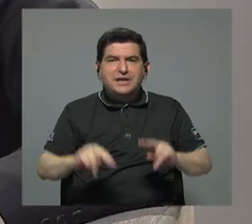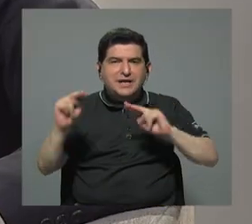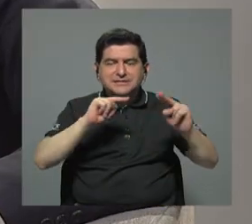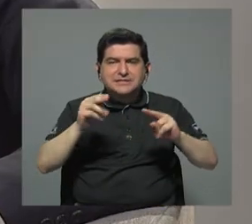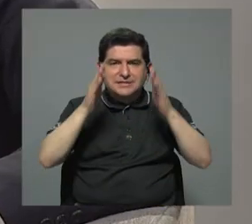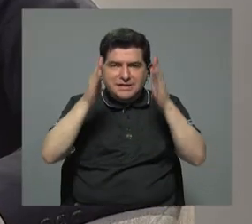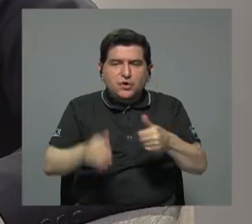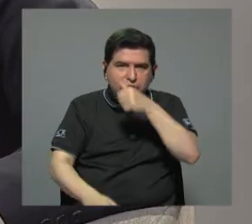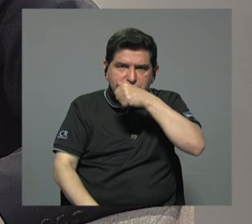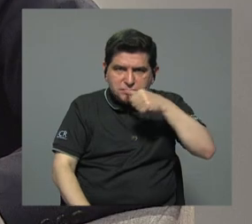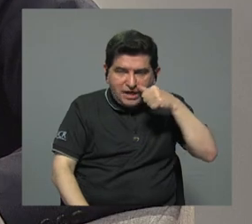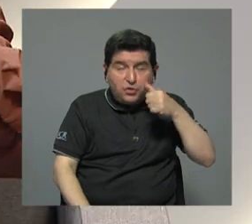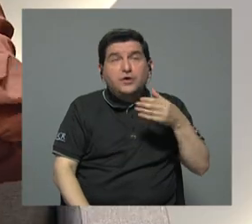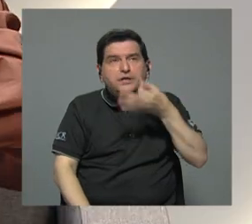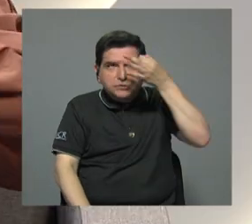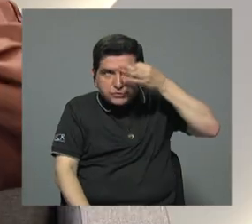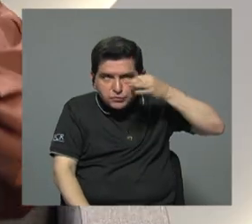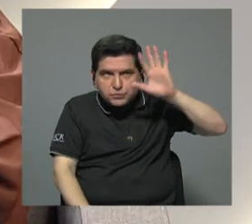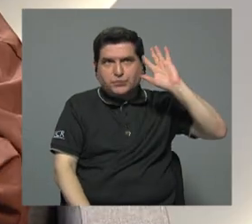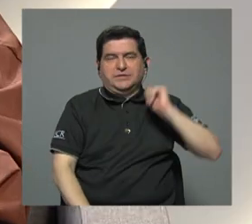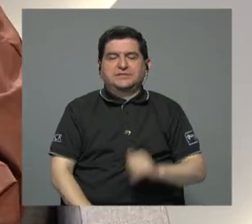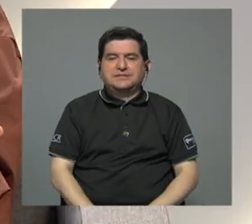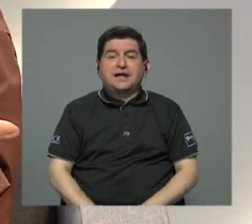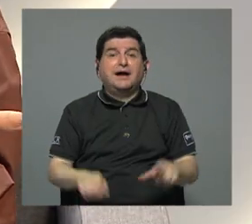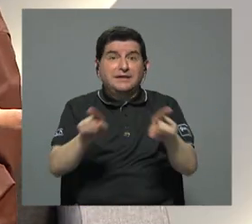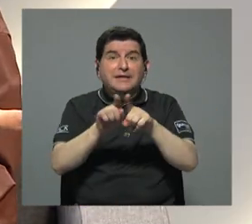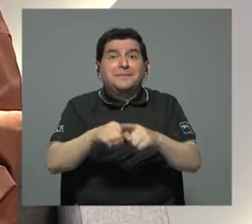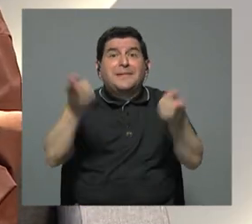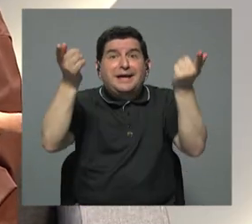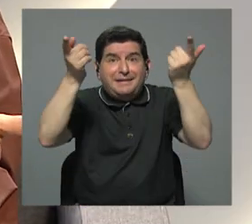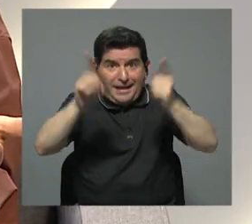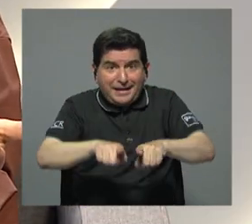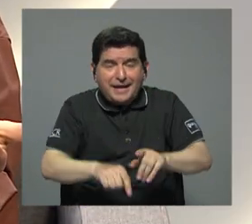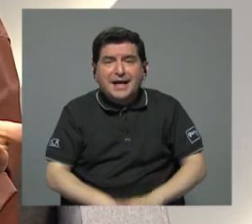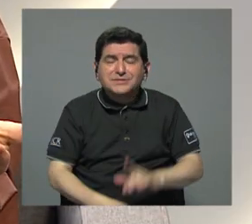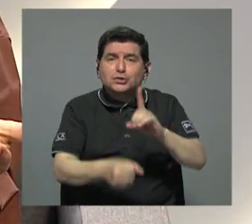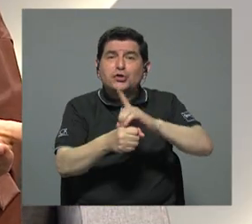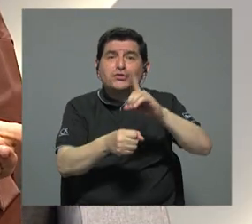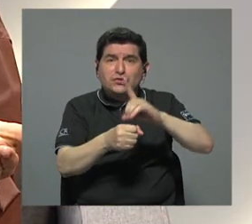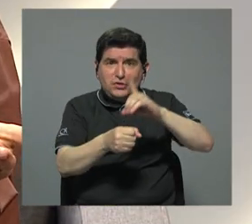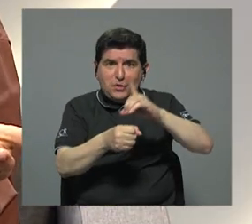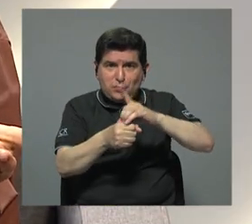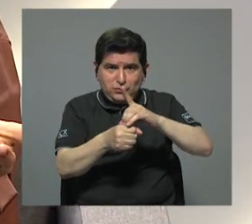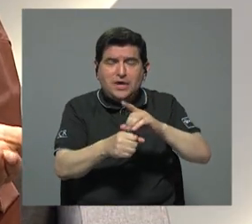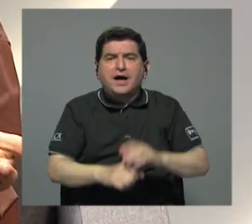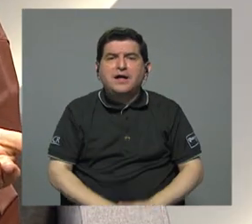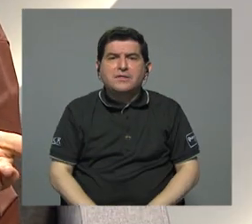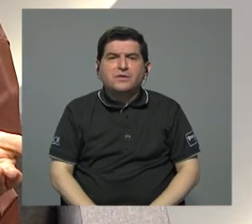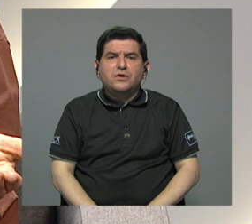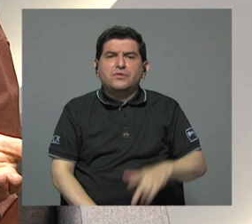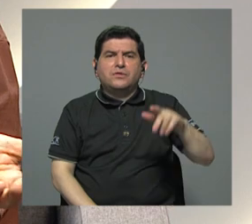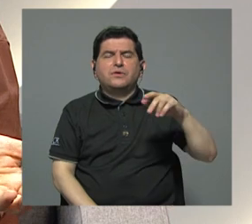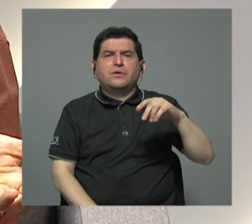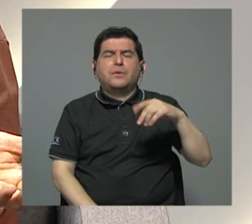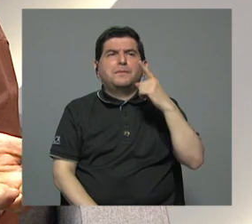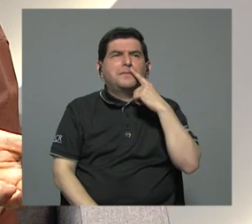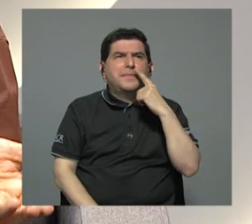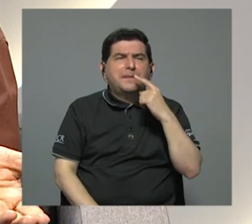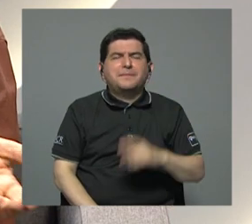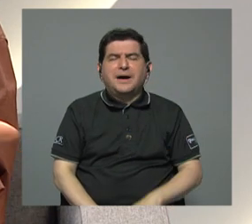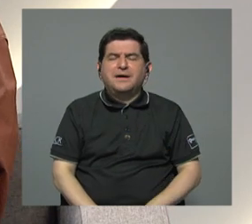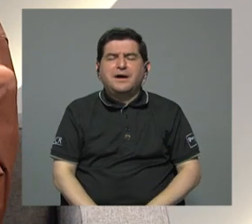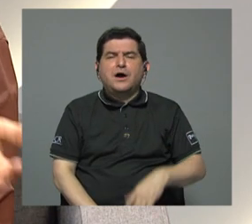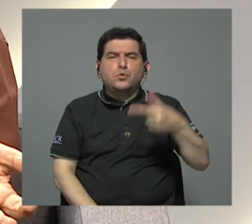sospechosas del narcotráfico el del también está el caso del diputado del pádel padre el diputado gustavo